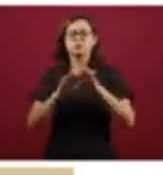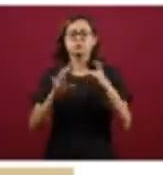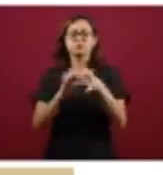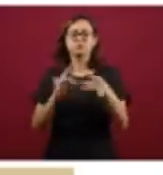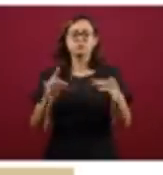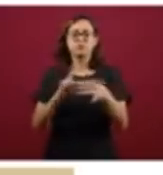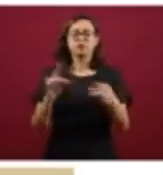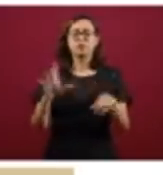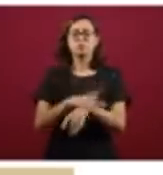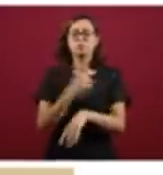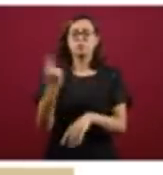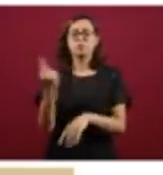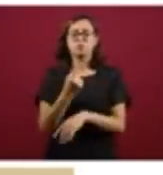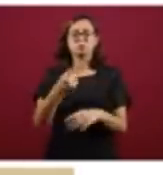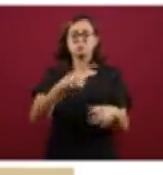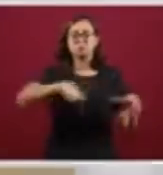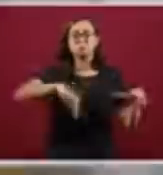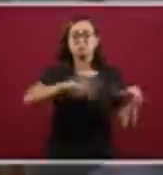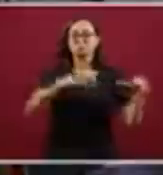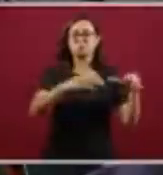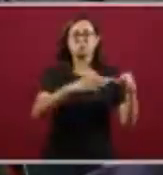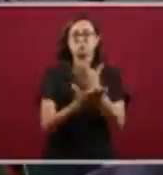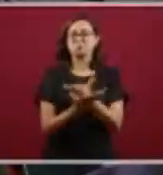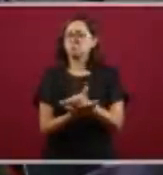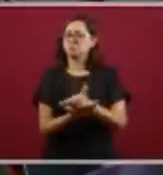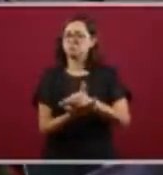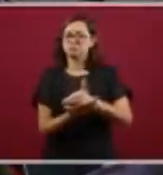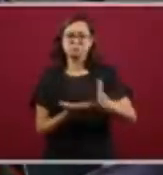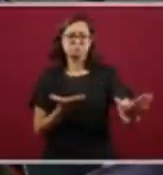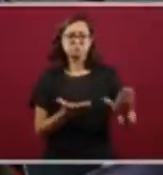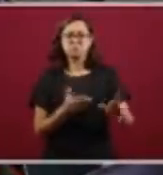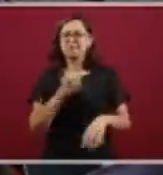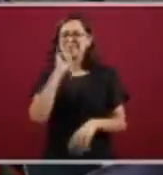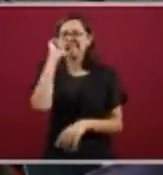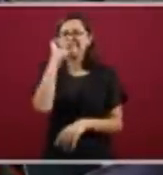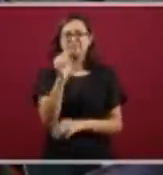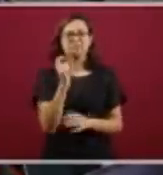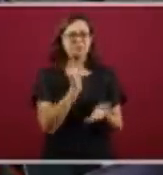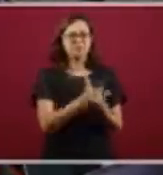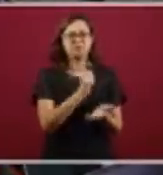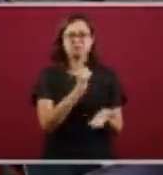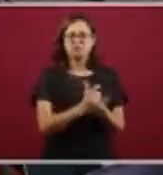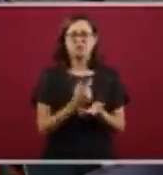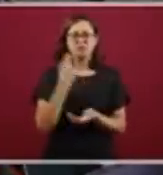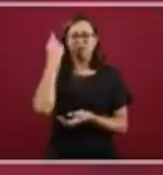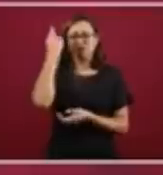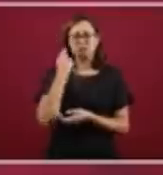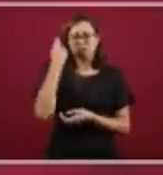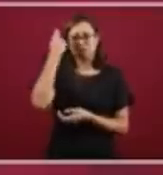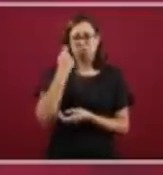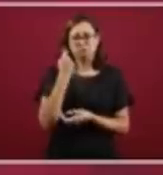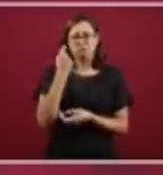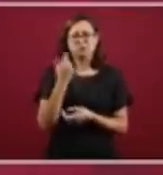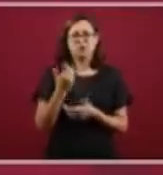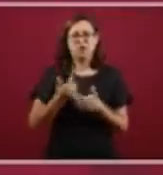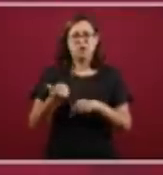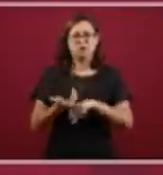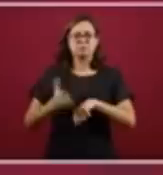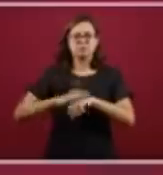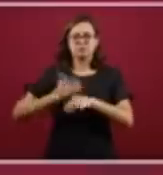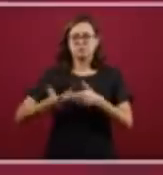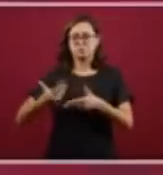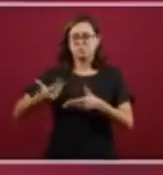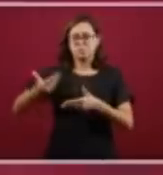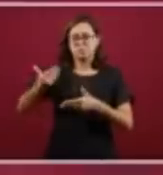porque eran los que estaban excluidos de la pensión del adulto mayor en las administraciones